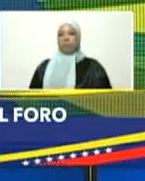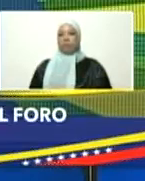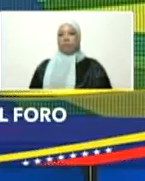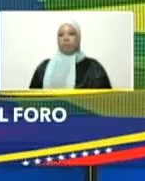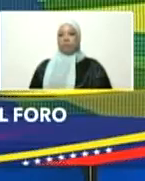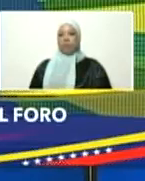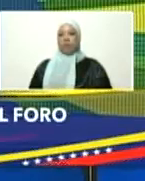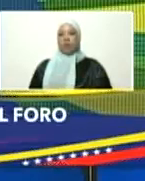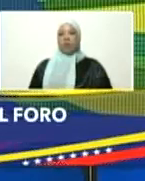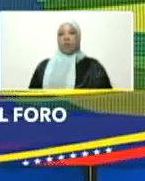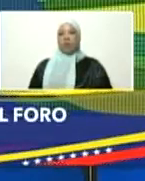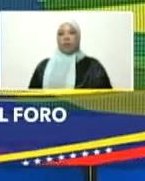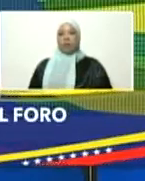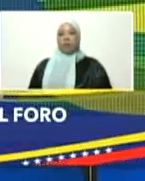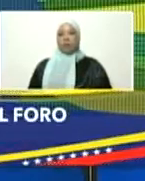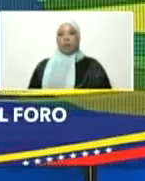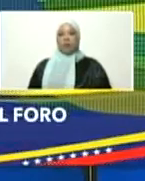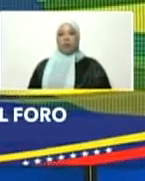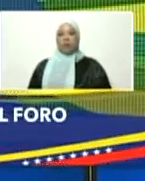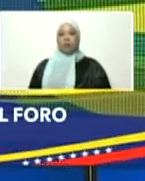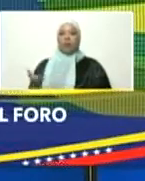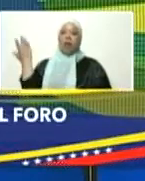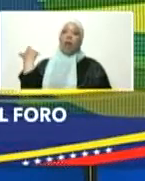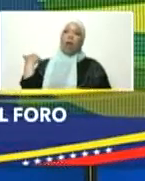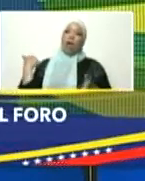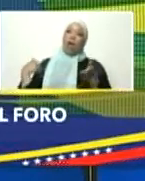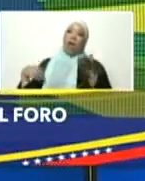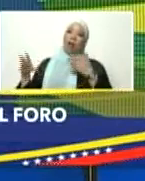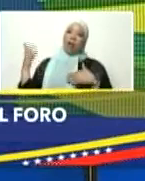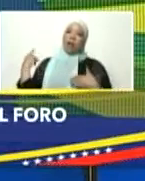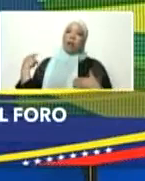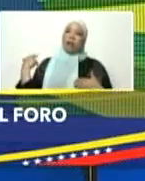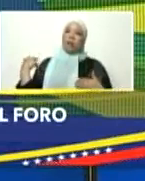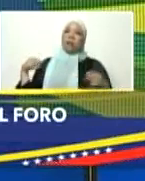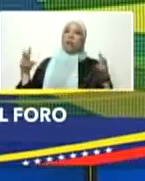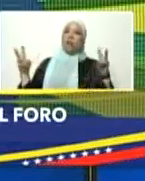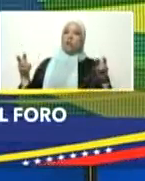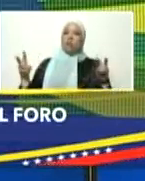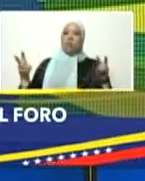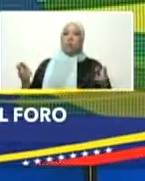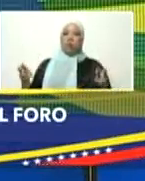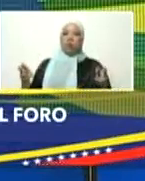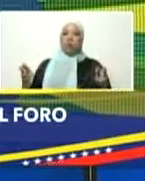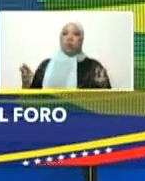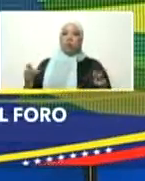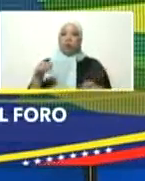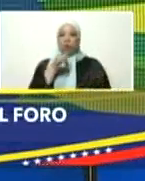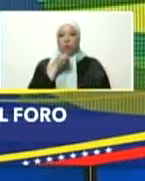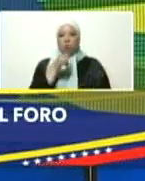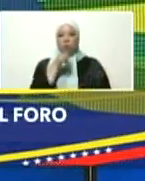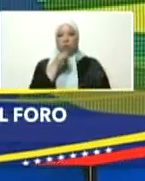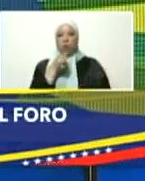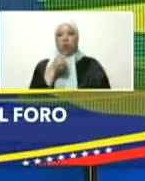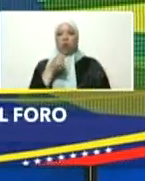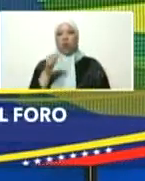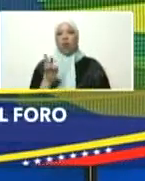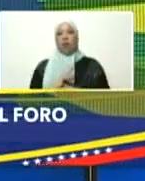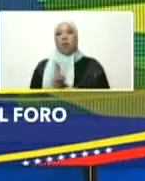achinchorrado en la vieja época. Hay una nueva época con nuevos retos, nuevas